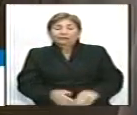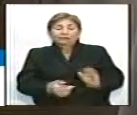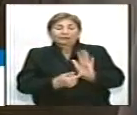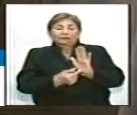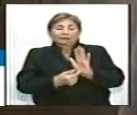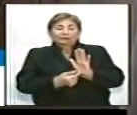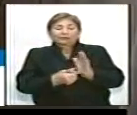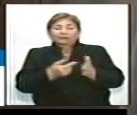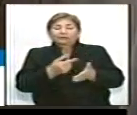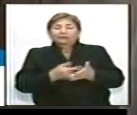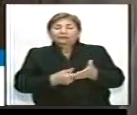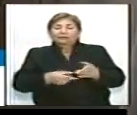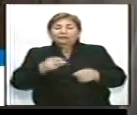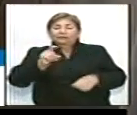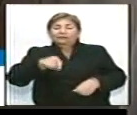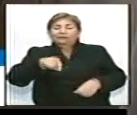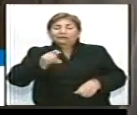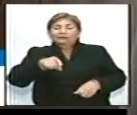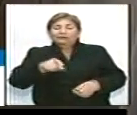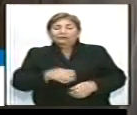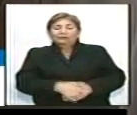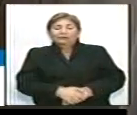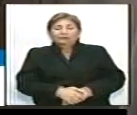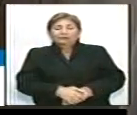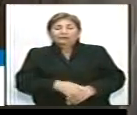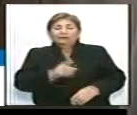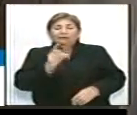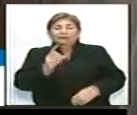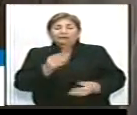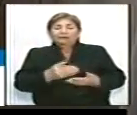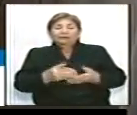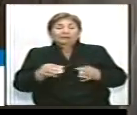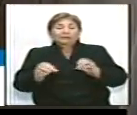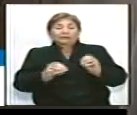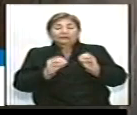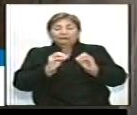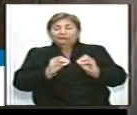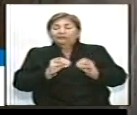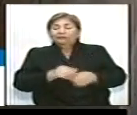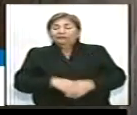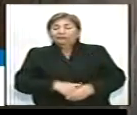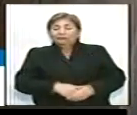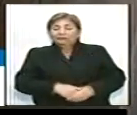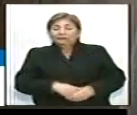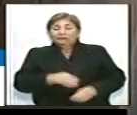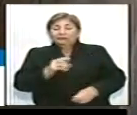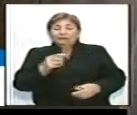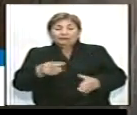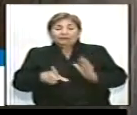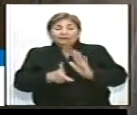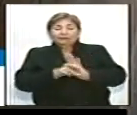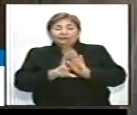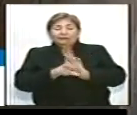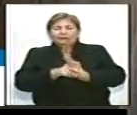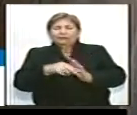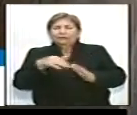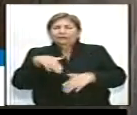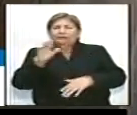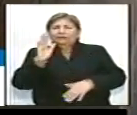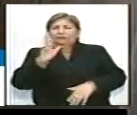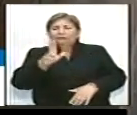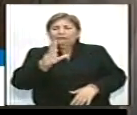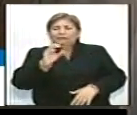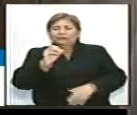señalar la necesidad de una actualización de esta ley después de casi 30 años